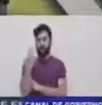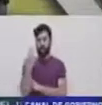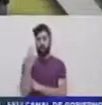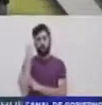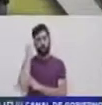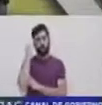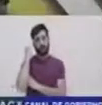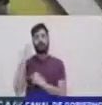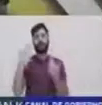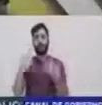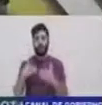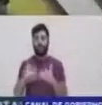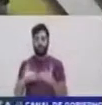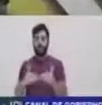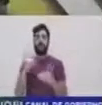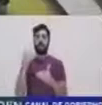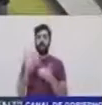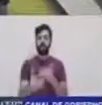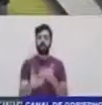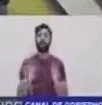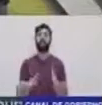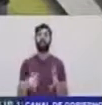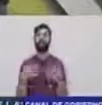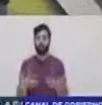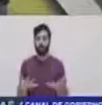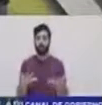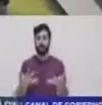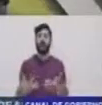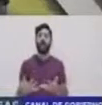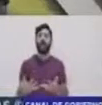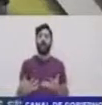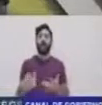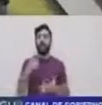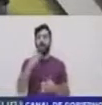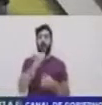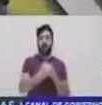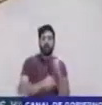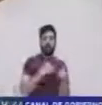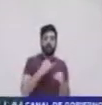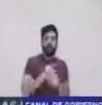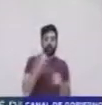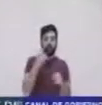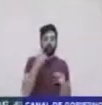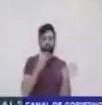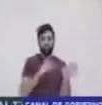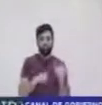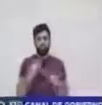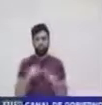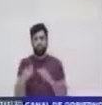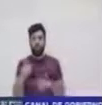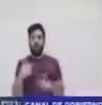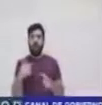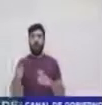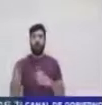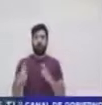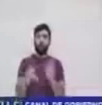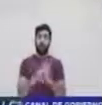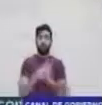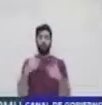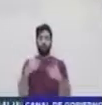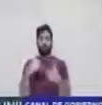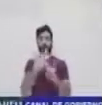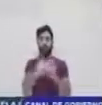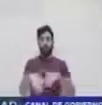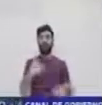más importante, ¿verdad? Y luego, pues, conducirnos virtualmente como nos conducimos en la vida